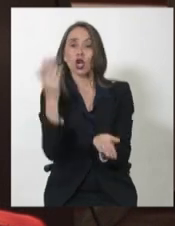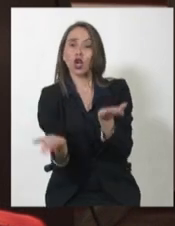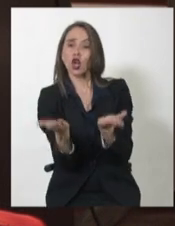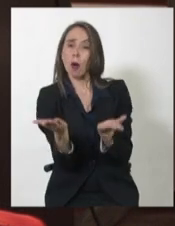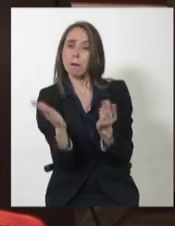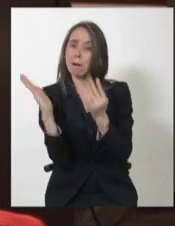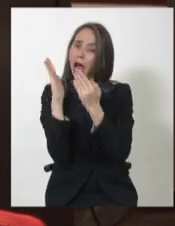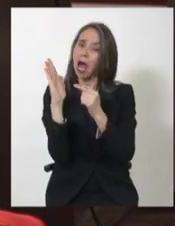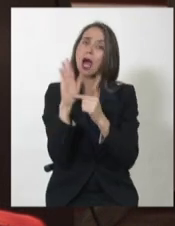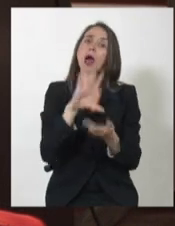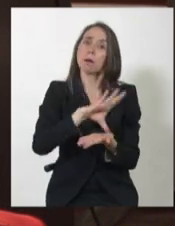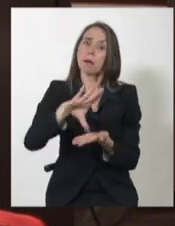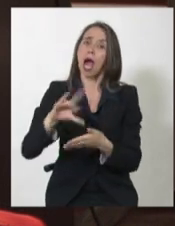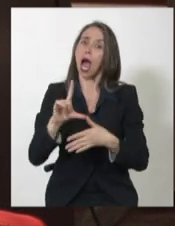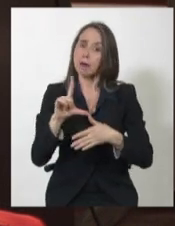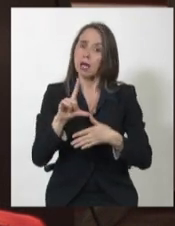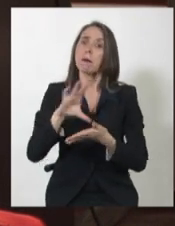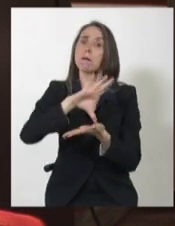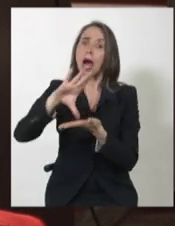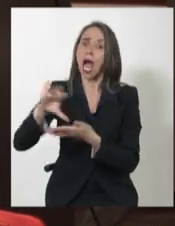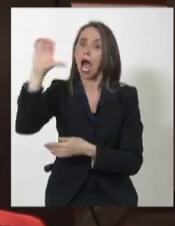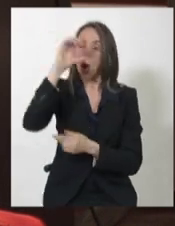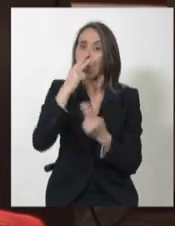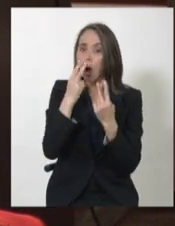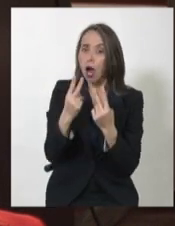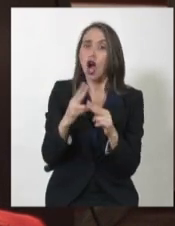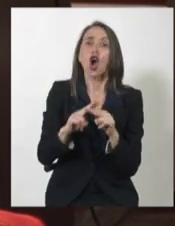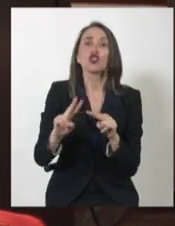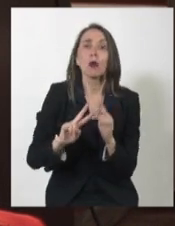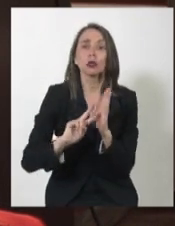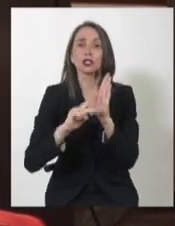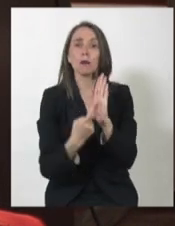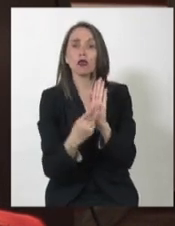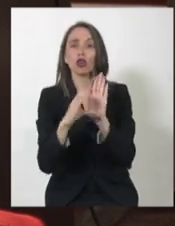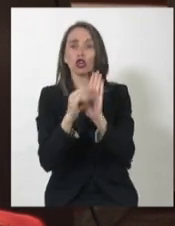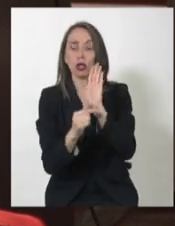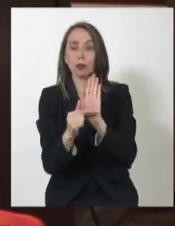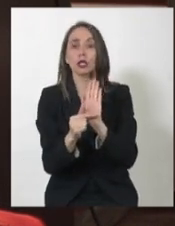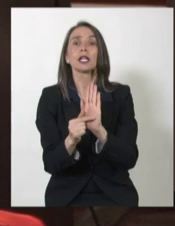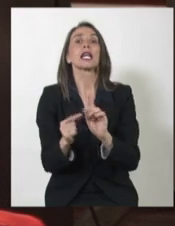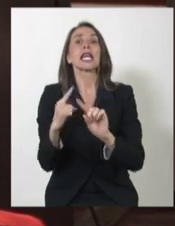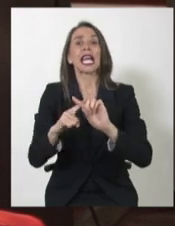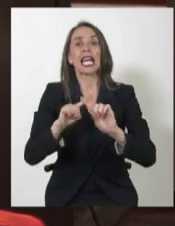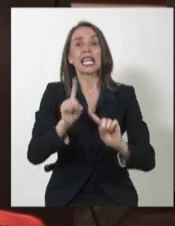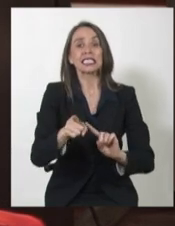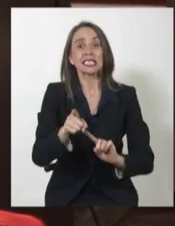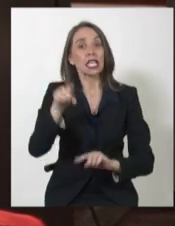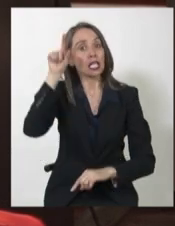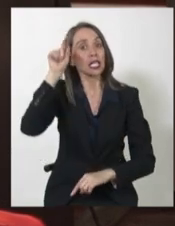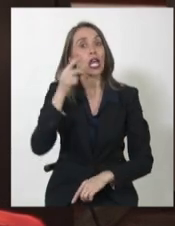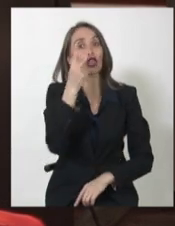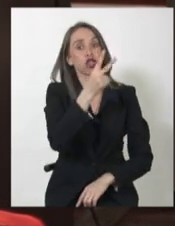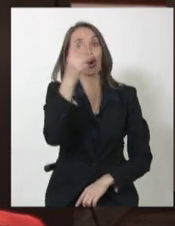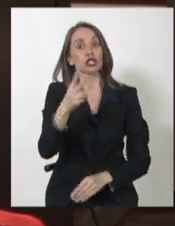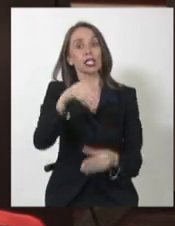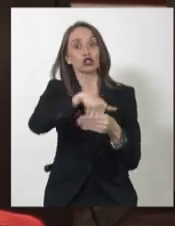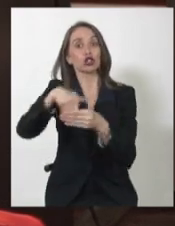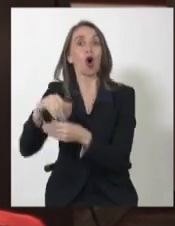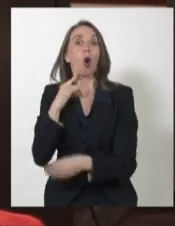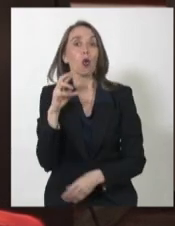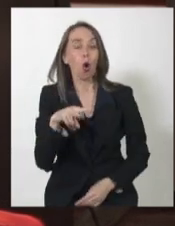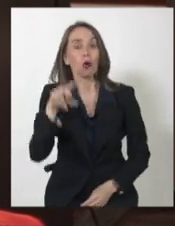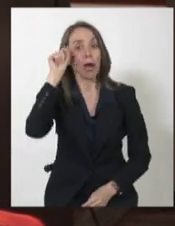Latina y de Europa, encontramos para las reformas constitucionales quórum de 2/3, en Alemania 2/3,